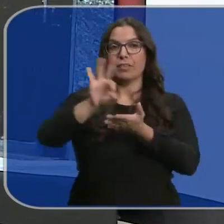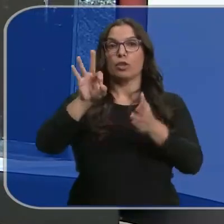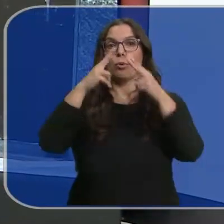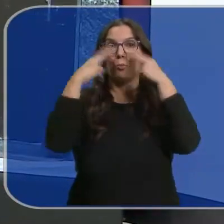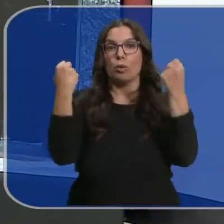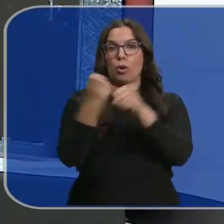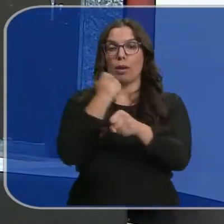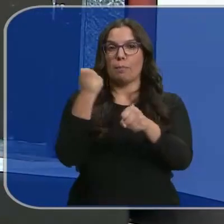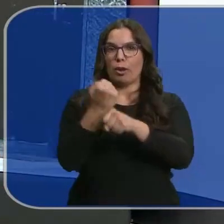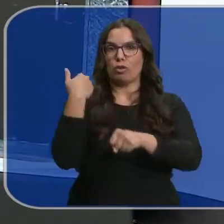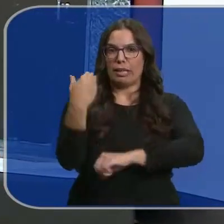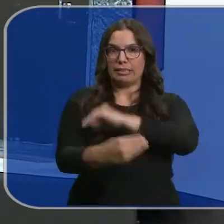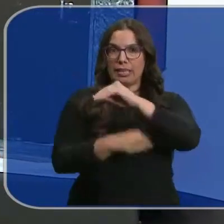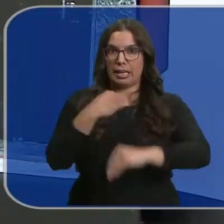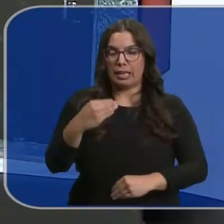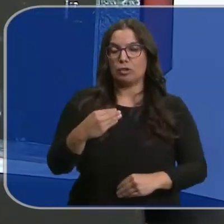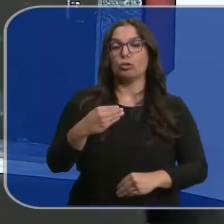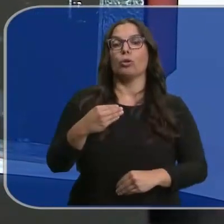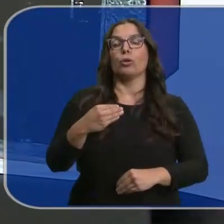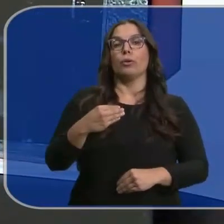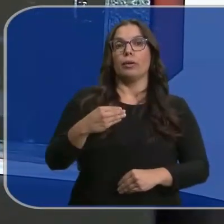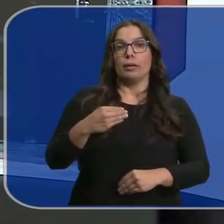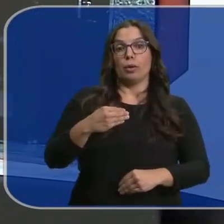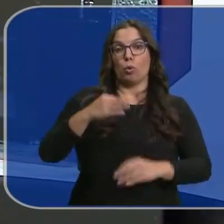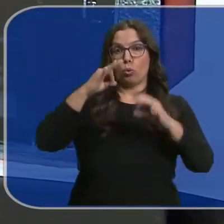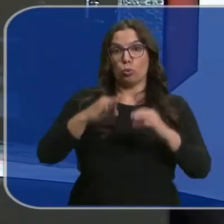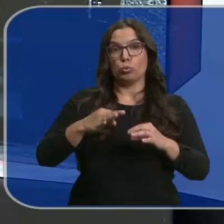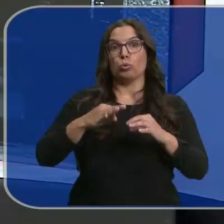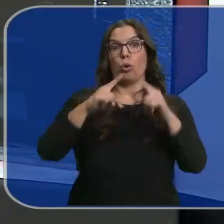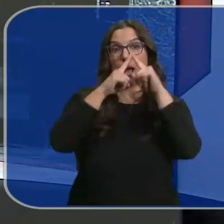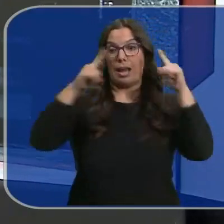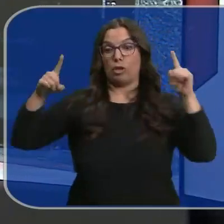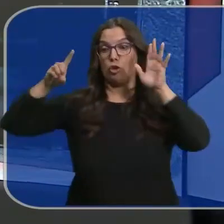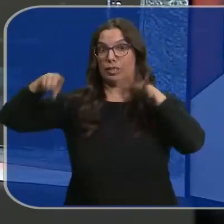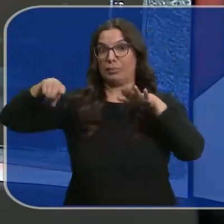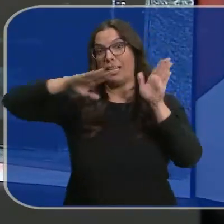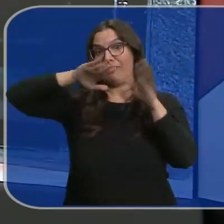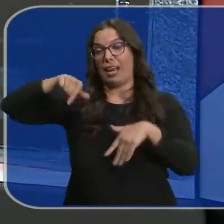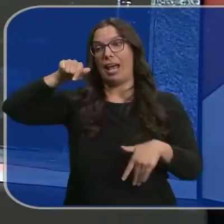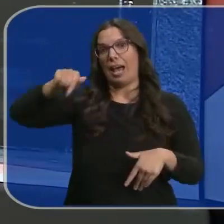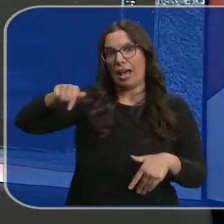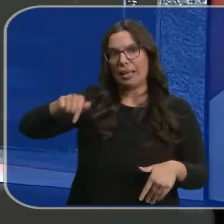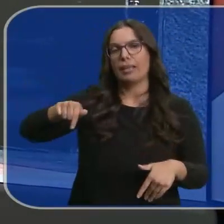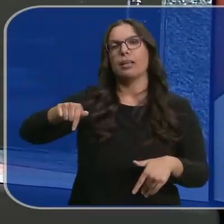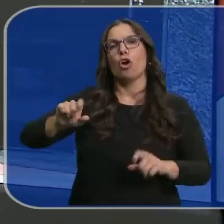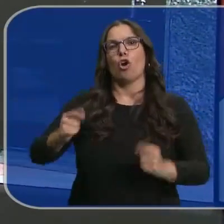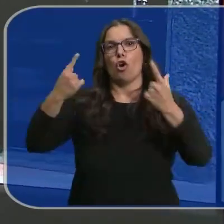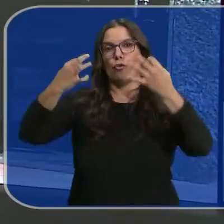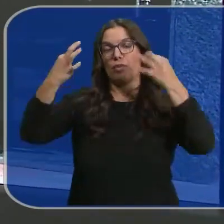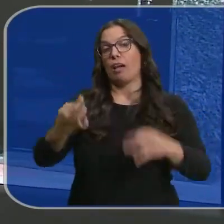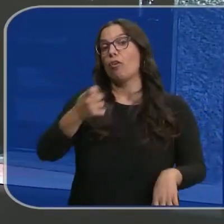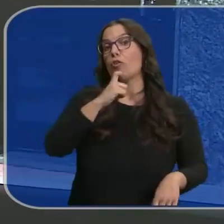Servicio Público de Empleo es ya un hecho que se materializará en el segundo semestre del año con la contratación de más de un centenar de